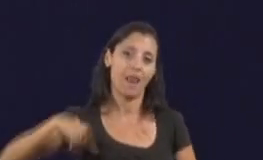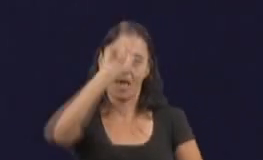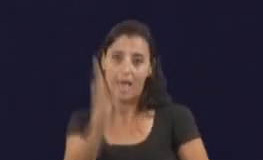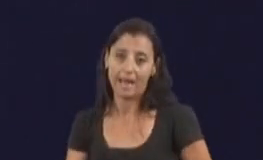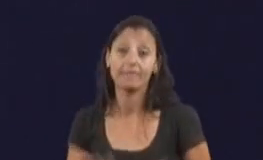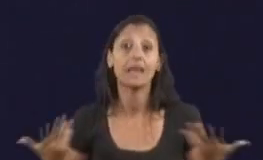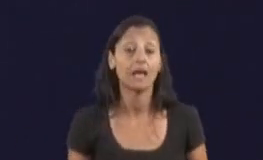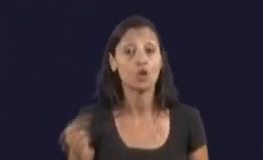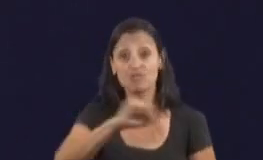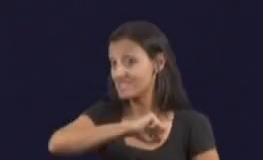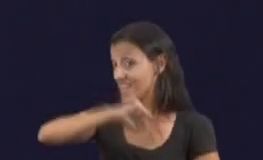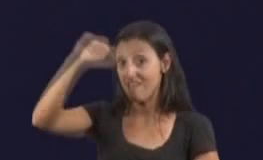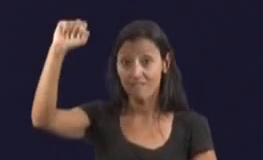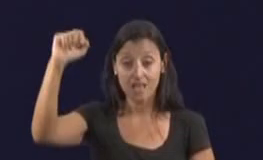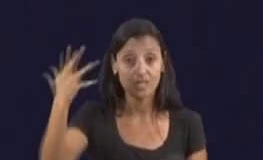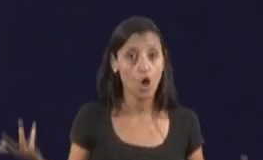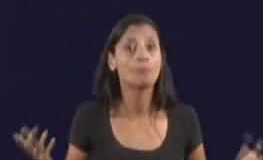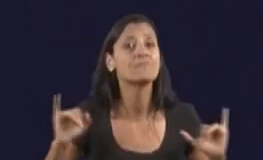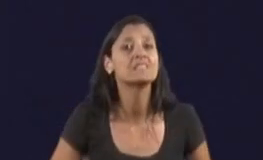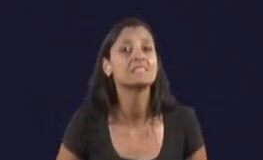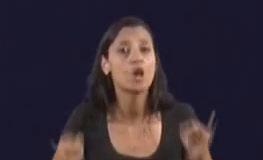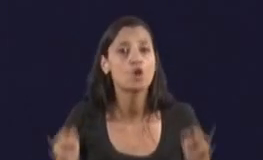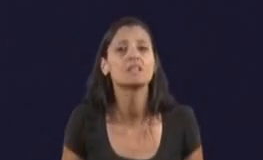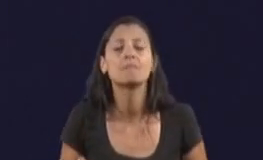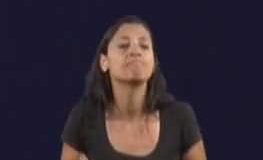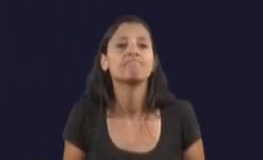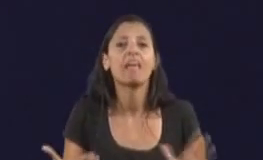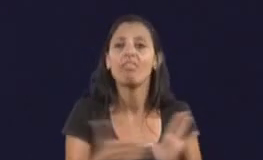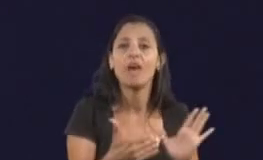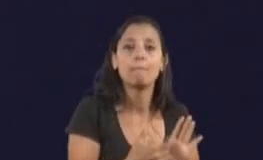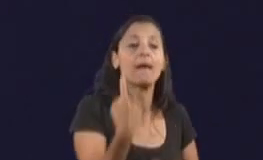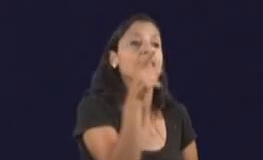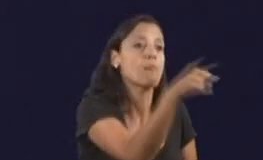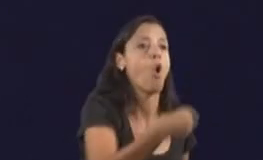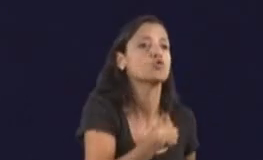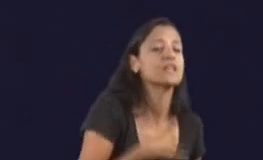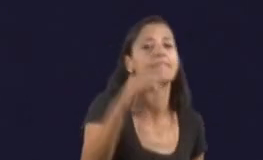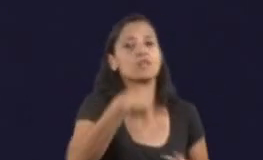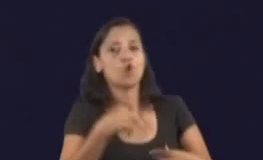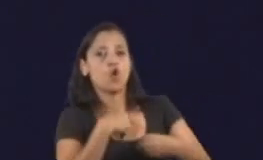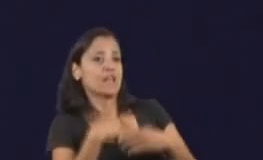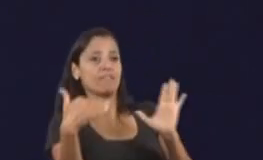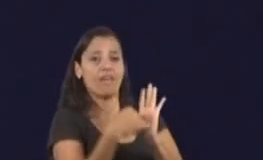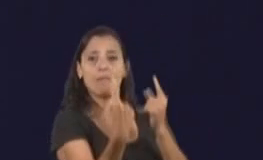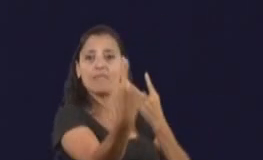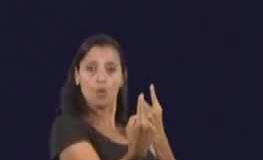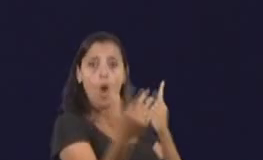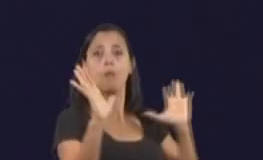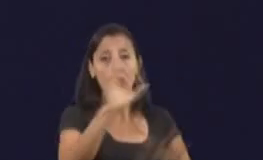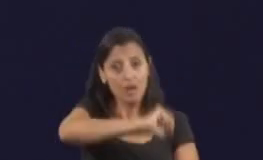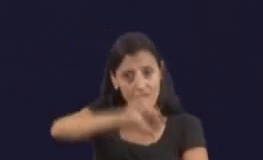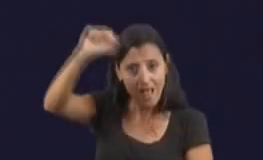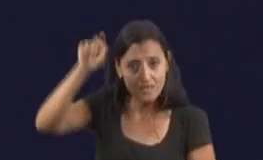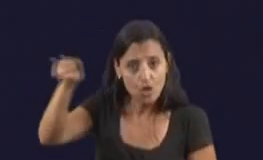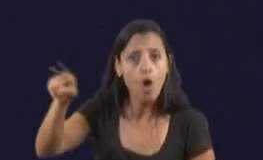Así que la inflación, indefectiblemente, más allá de la percepción que podamos tener en tu canasta o en la mía, indefectiblemente